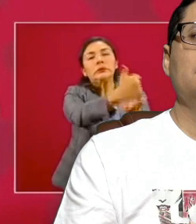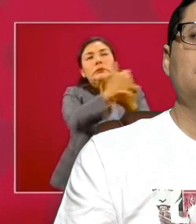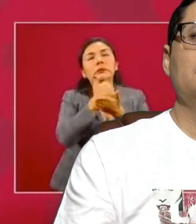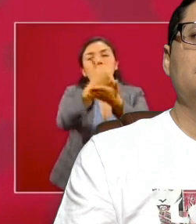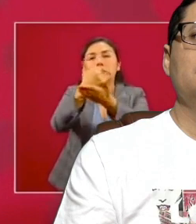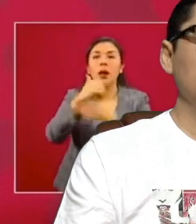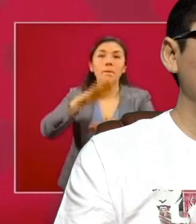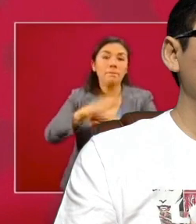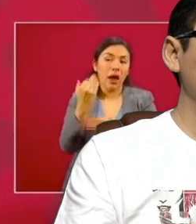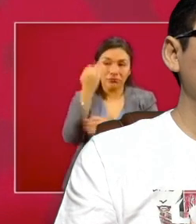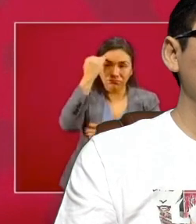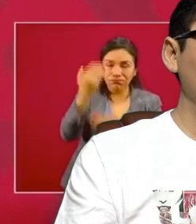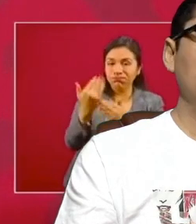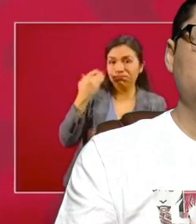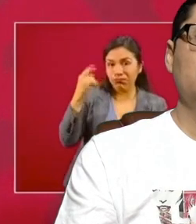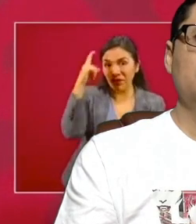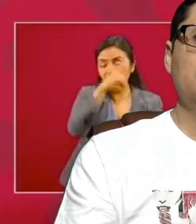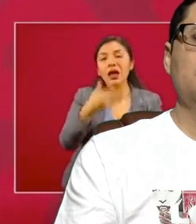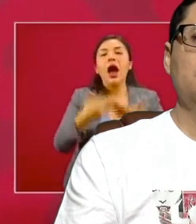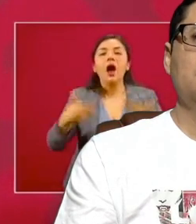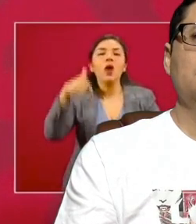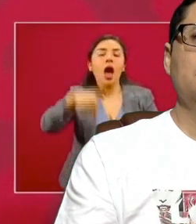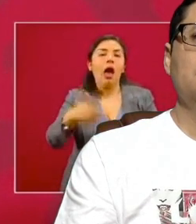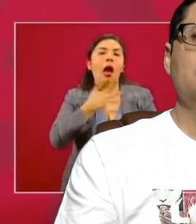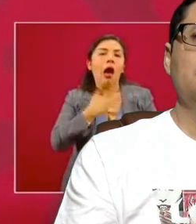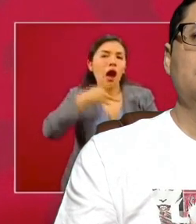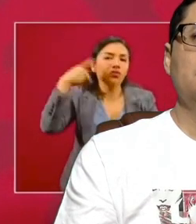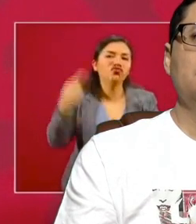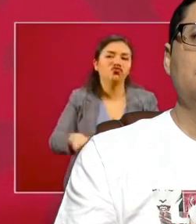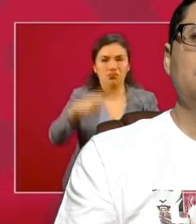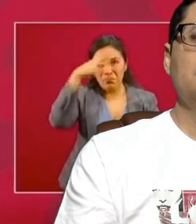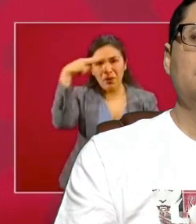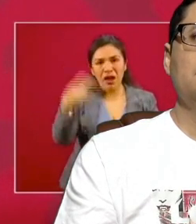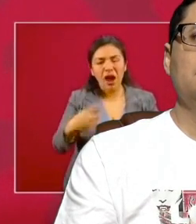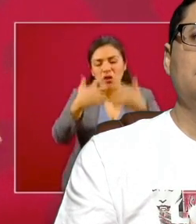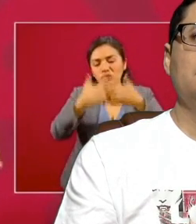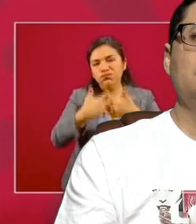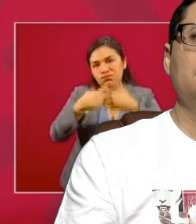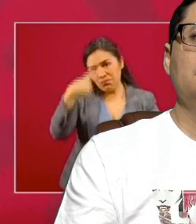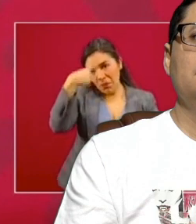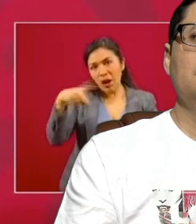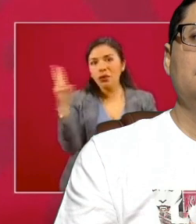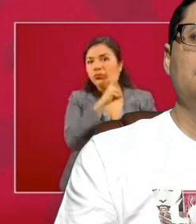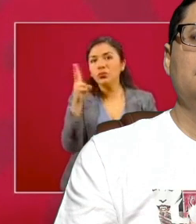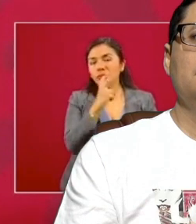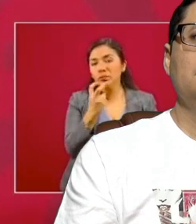más difíciles, y ya se tiene un equipo